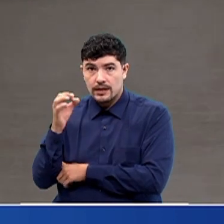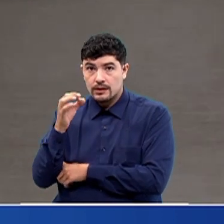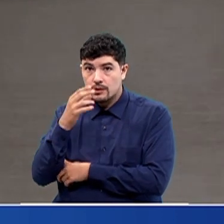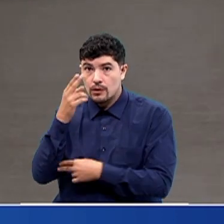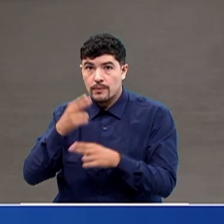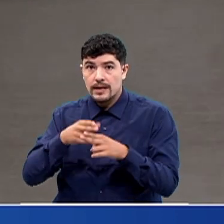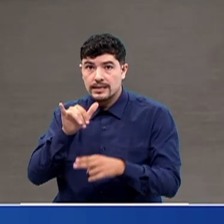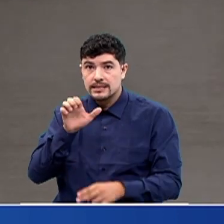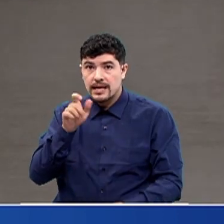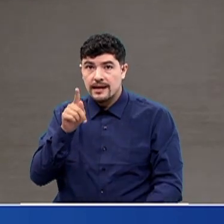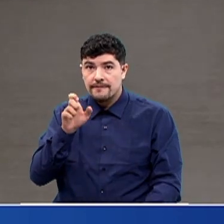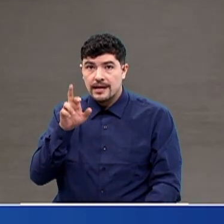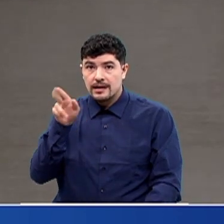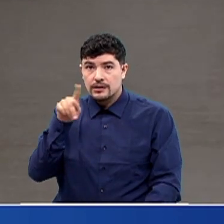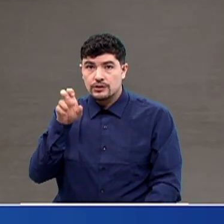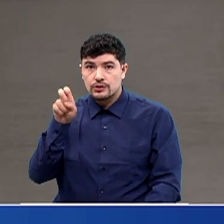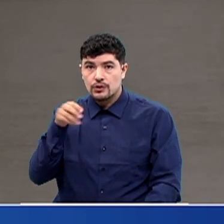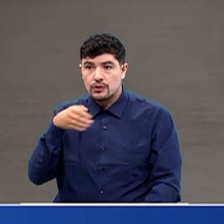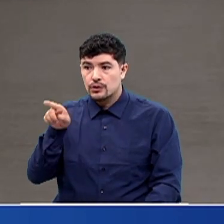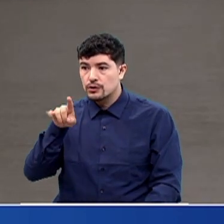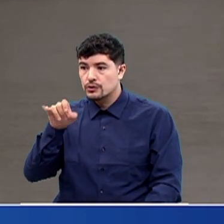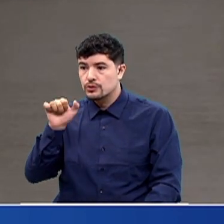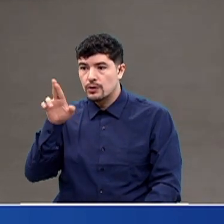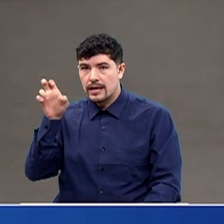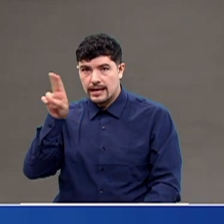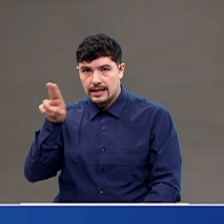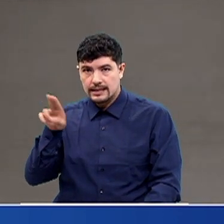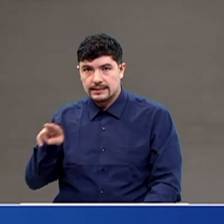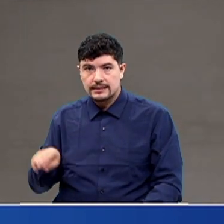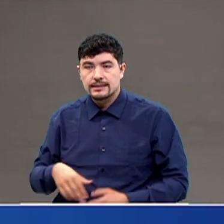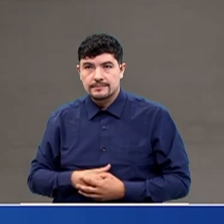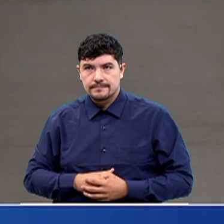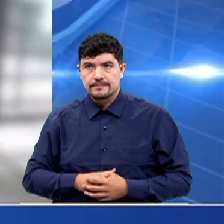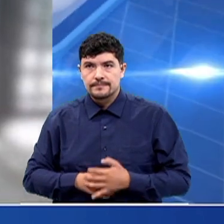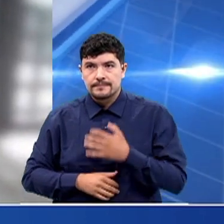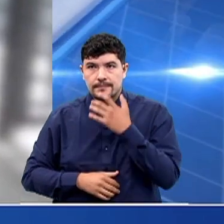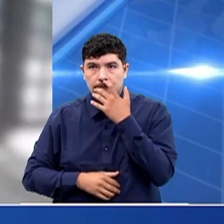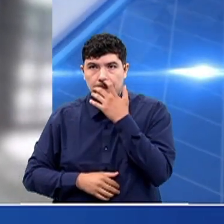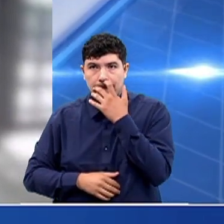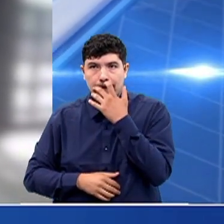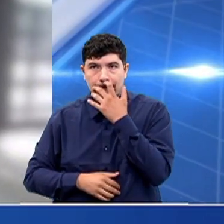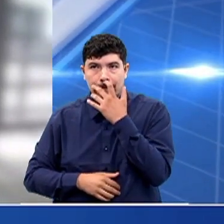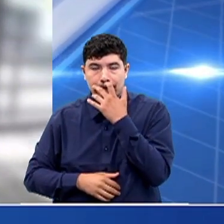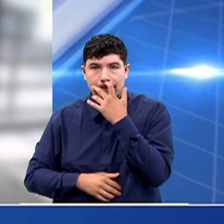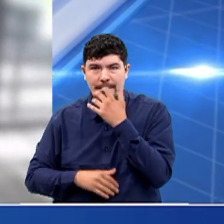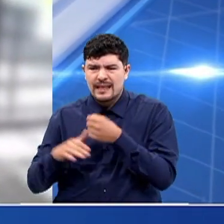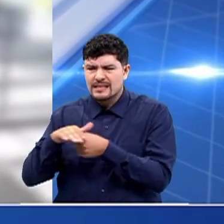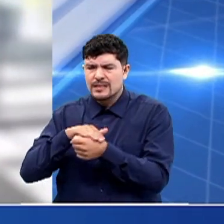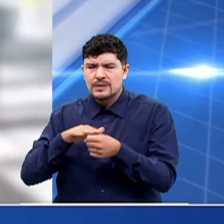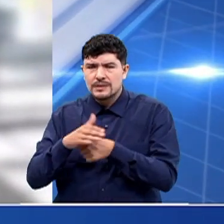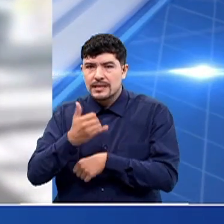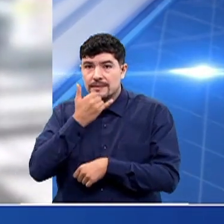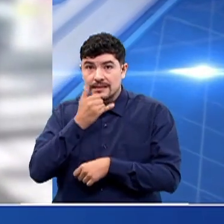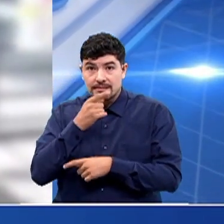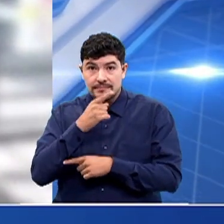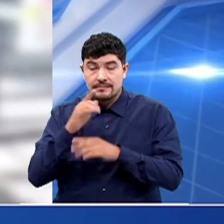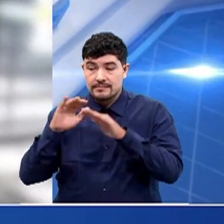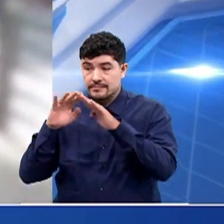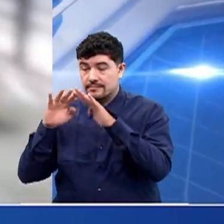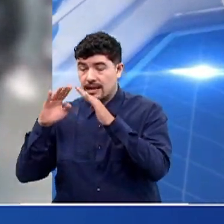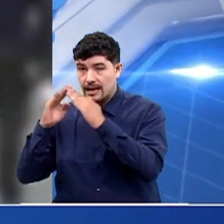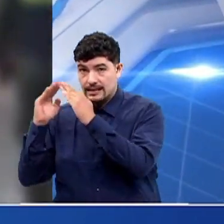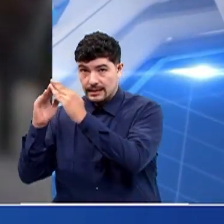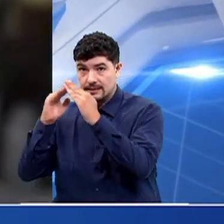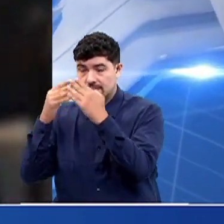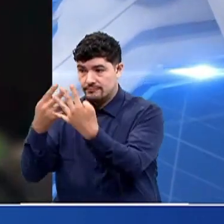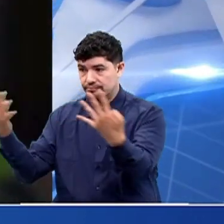Alberto Barajas Suárez, luego de agredir a un guarda de seguridad de este lugar. El caso se presentó frente al conjunto cerrado ubicado